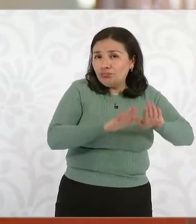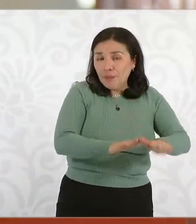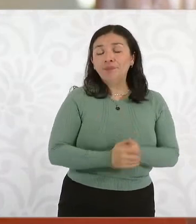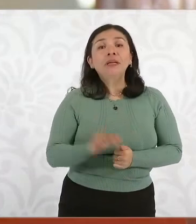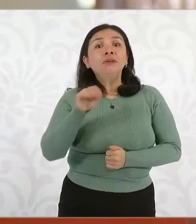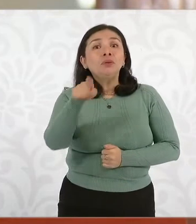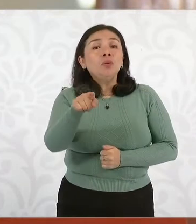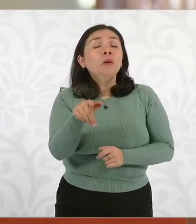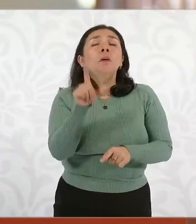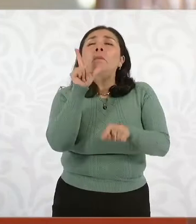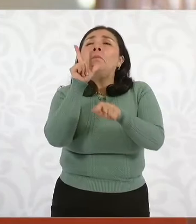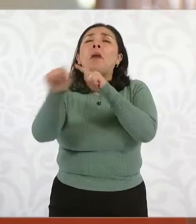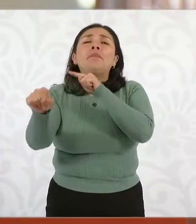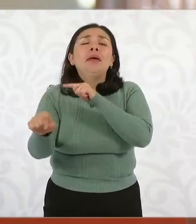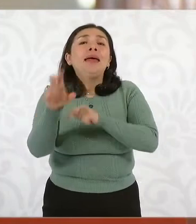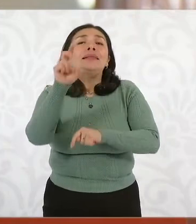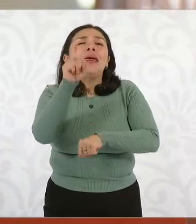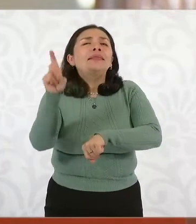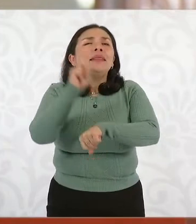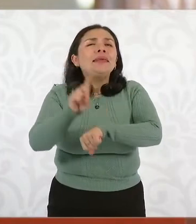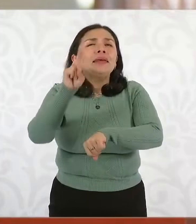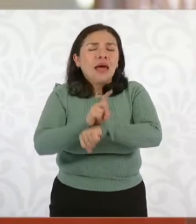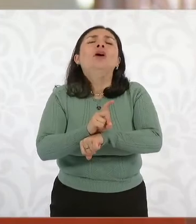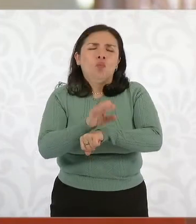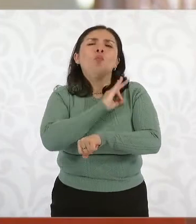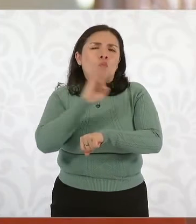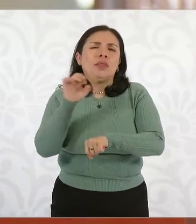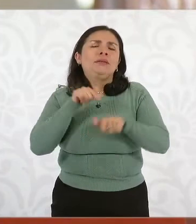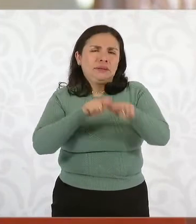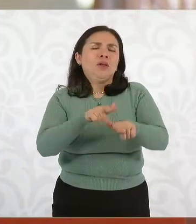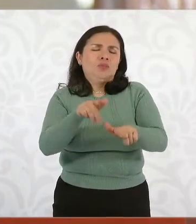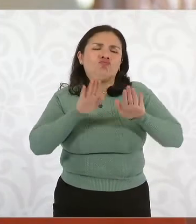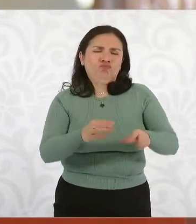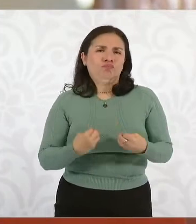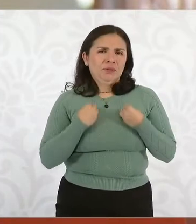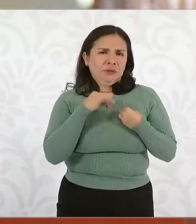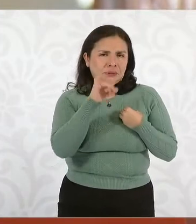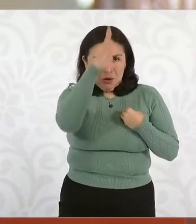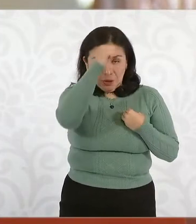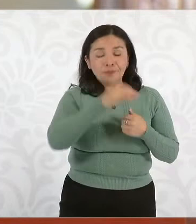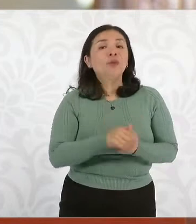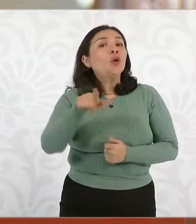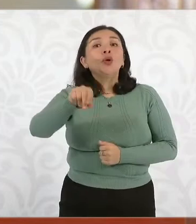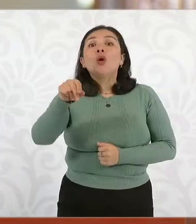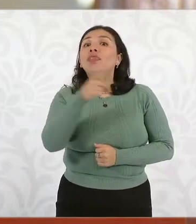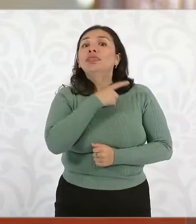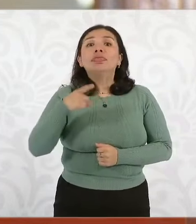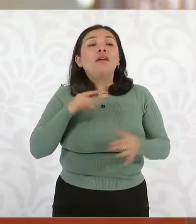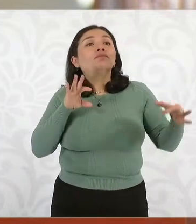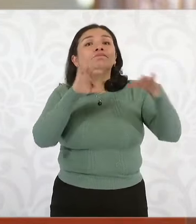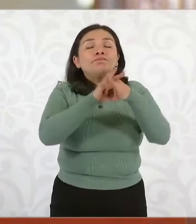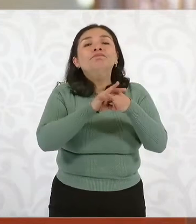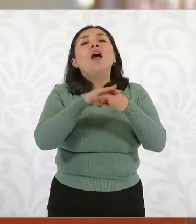por 30 días no interrumpe la residencia. No pertenecer al estado eclesiástico ni ser ministro de algún